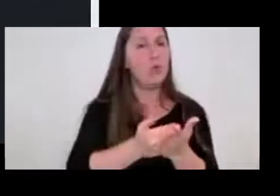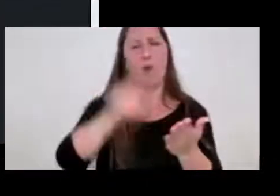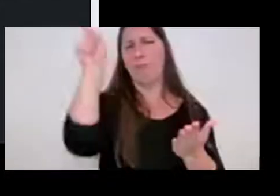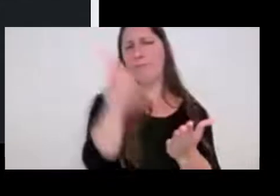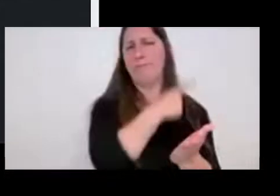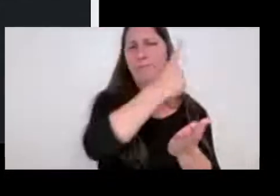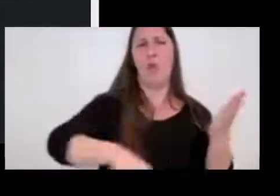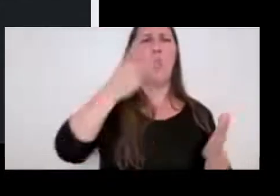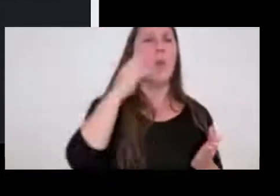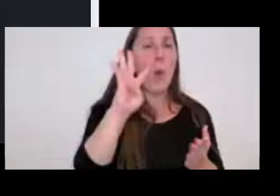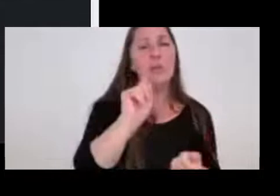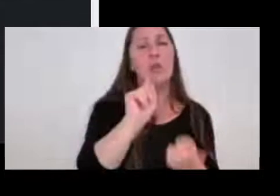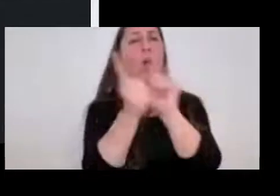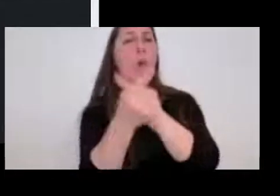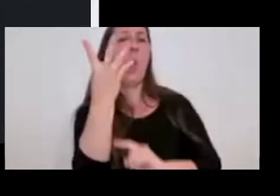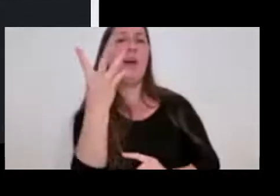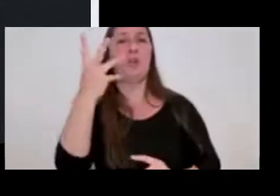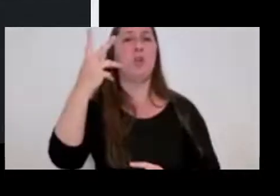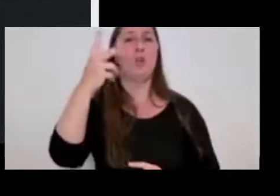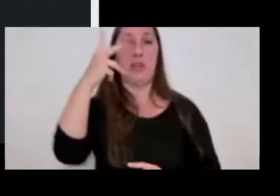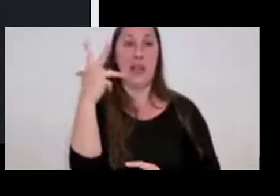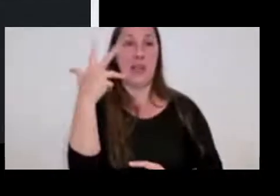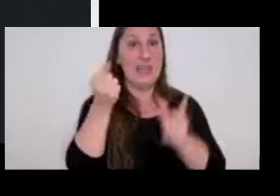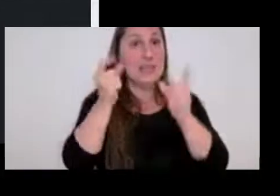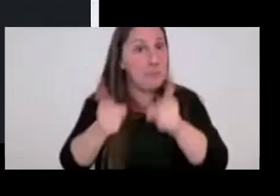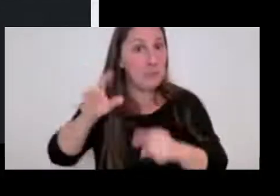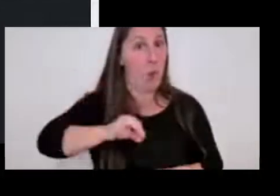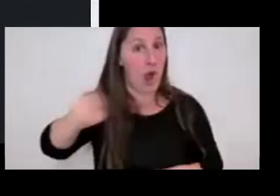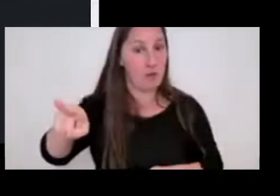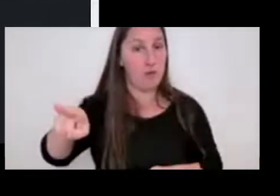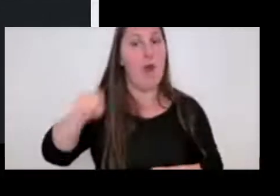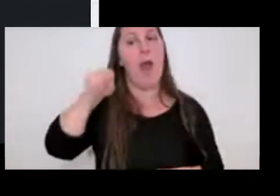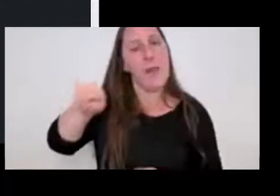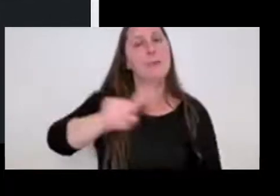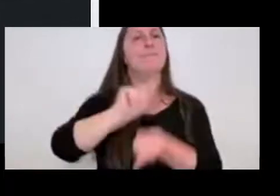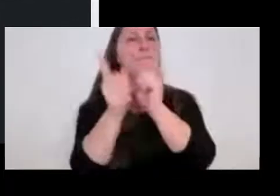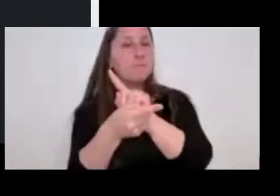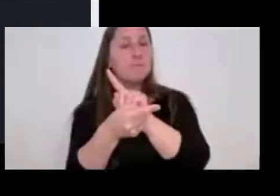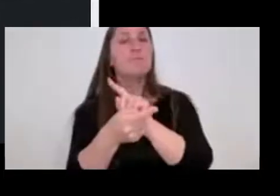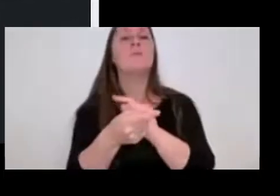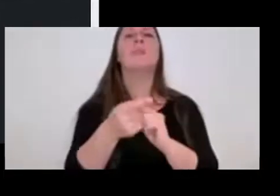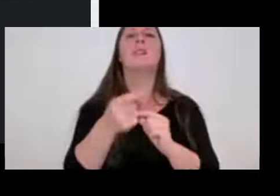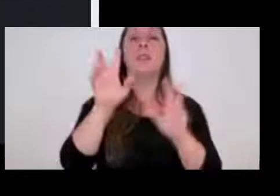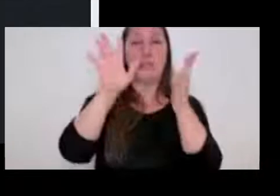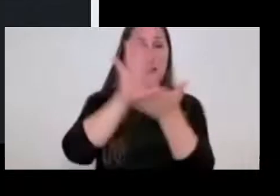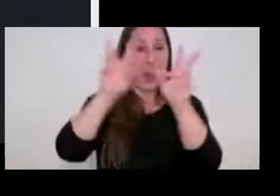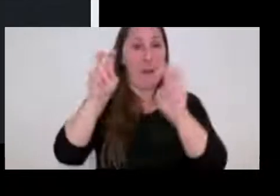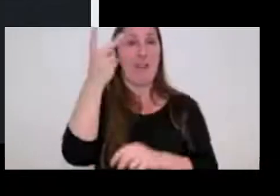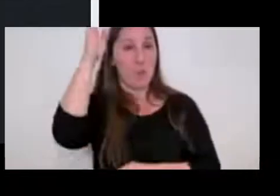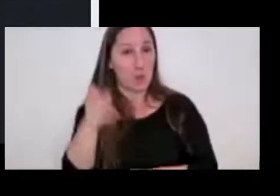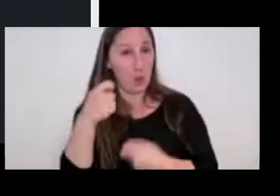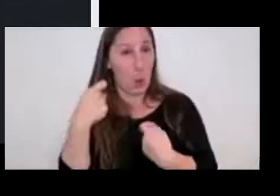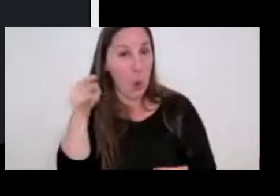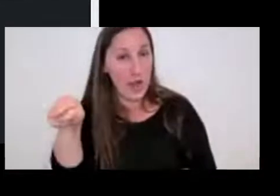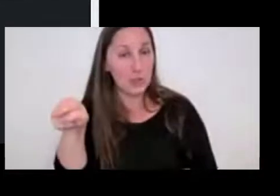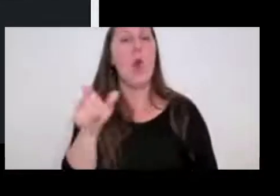la 436, creo que fue de ese año, en donde se dijo que, además de la cuestión previsional del 20%, al empleado